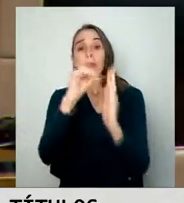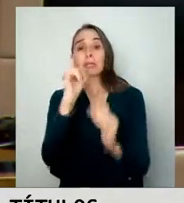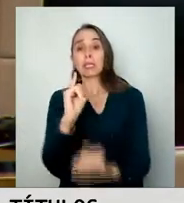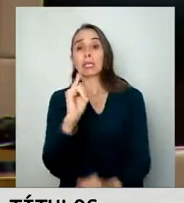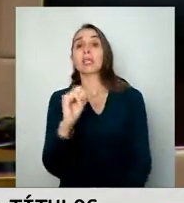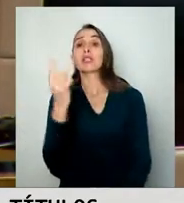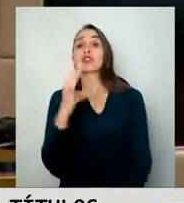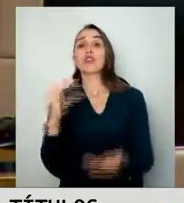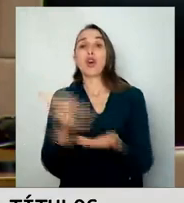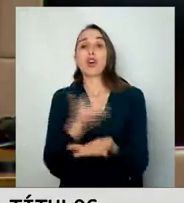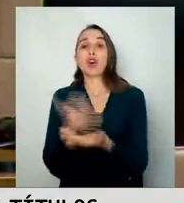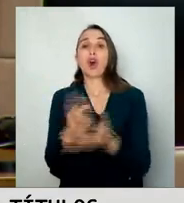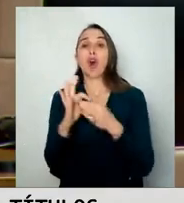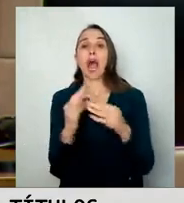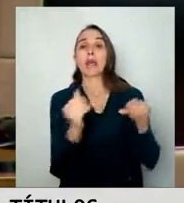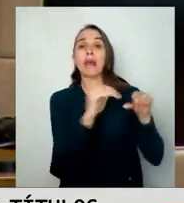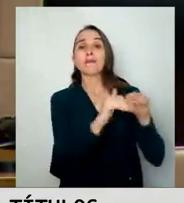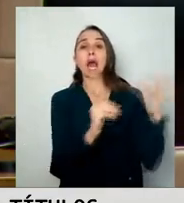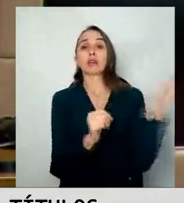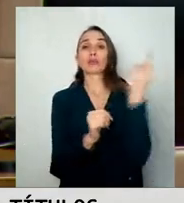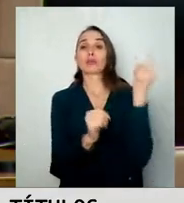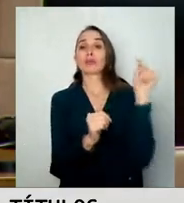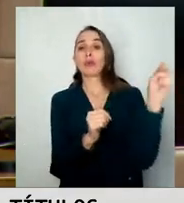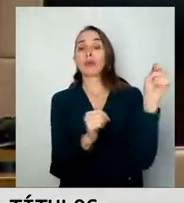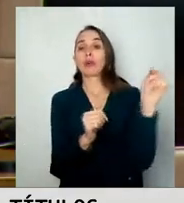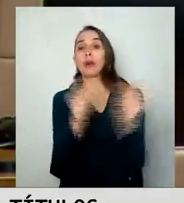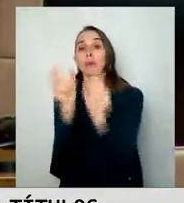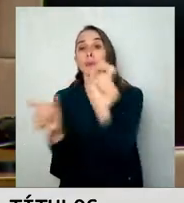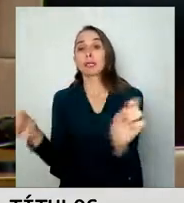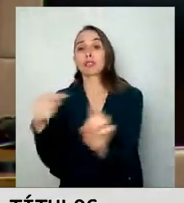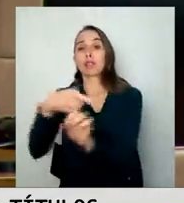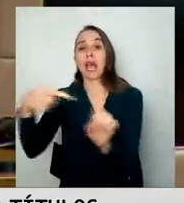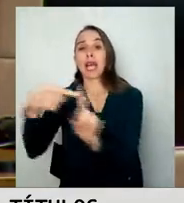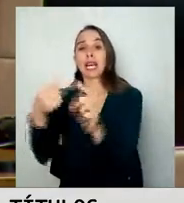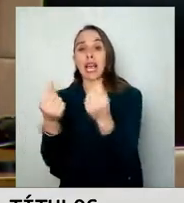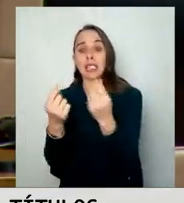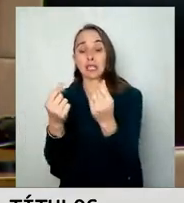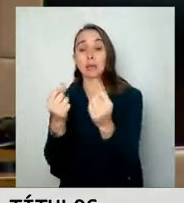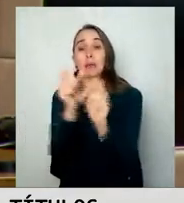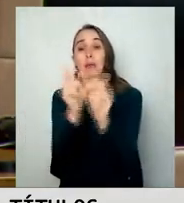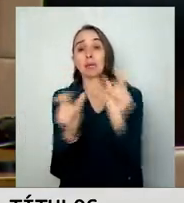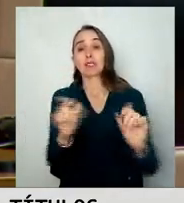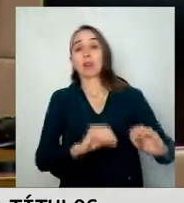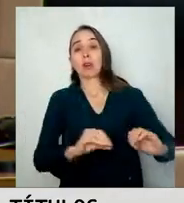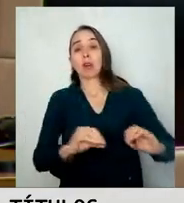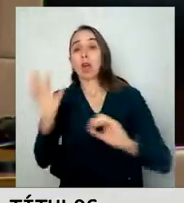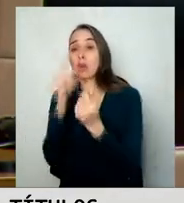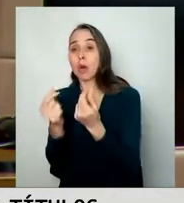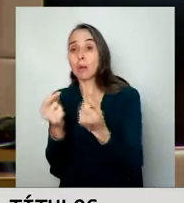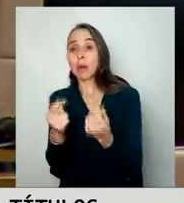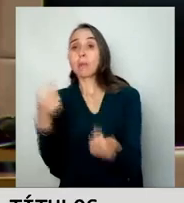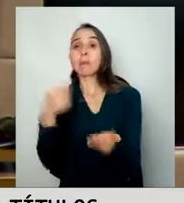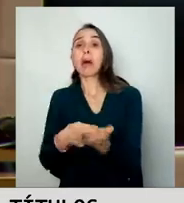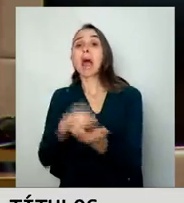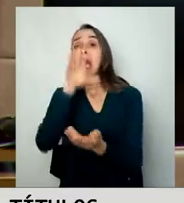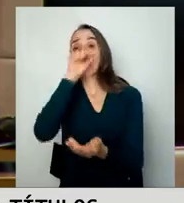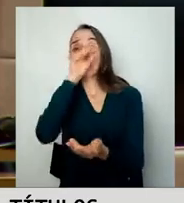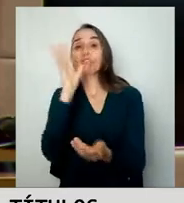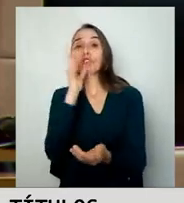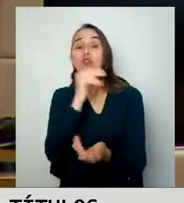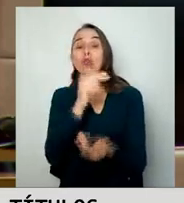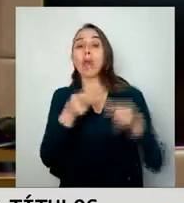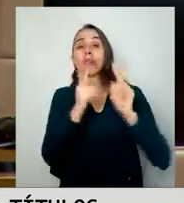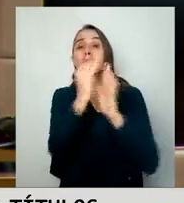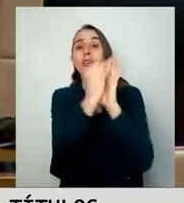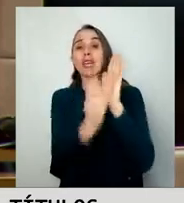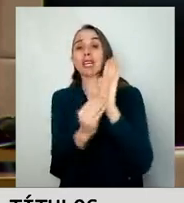bancos y aquí hay un problema estructural la clase media y los sectores más postergados pagan el pato de derechos sociales y la falta de un estado que nos cuide